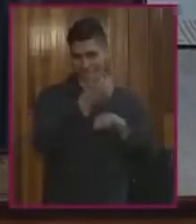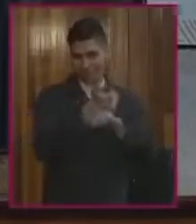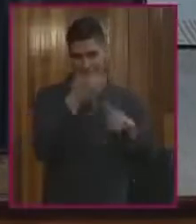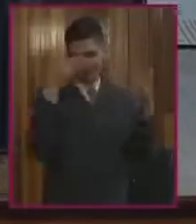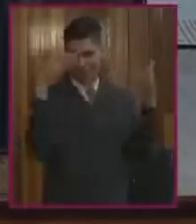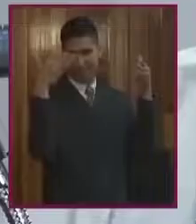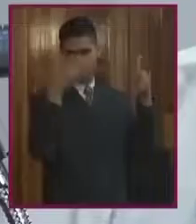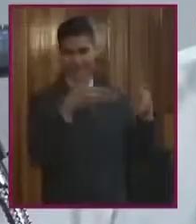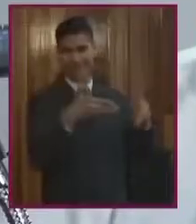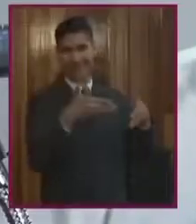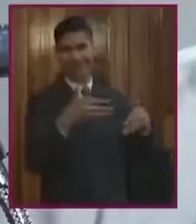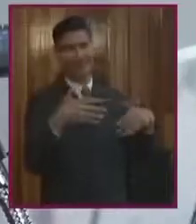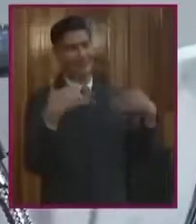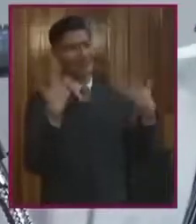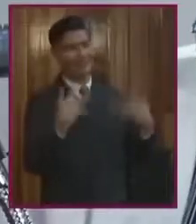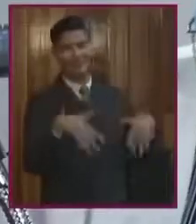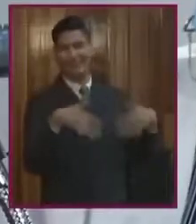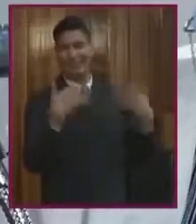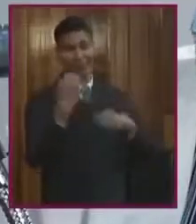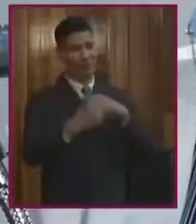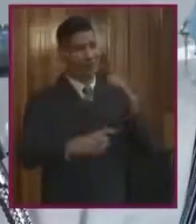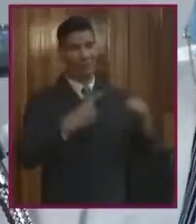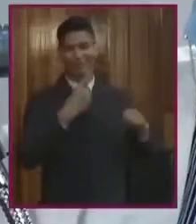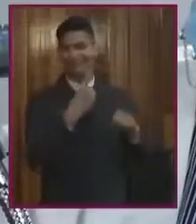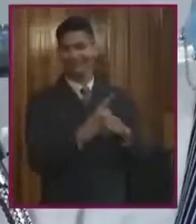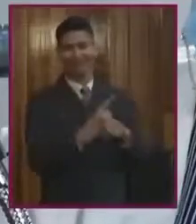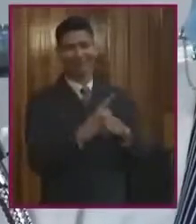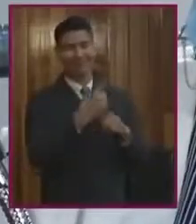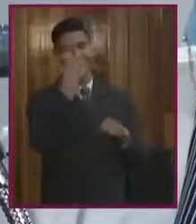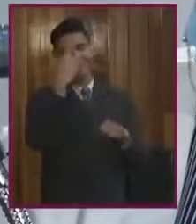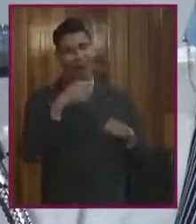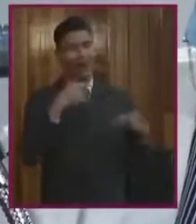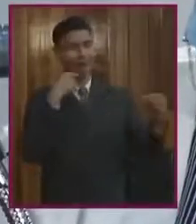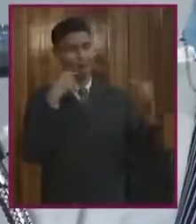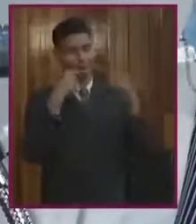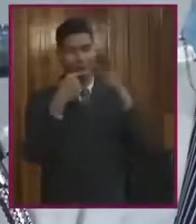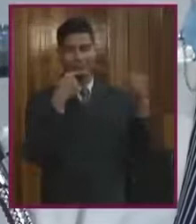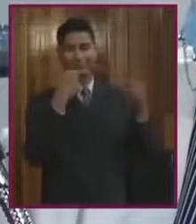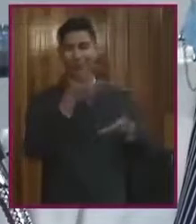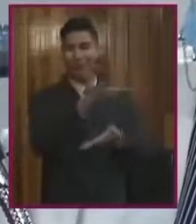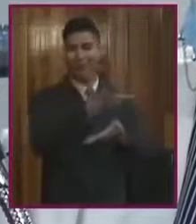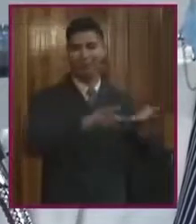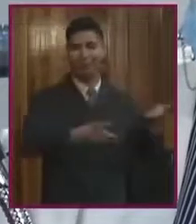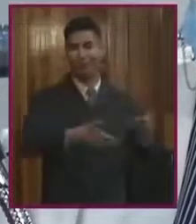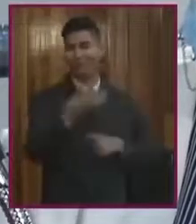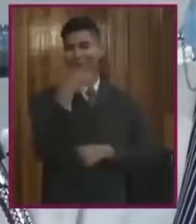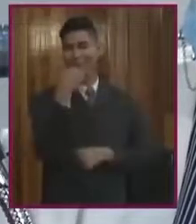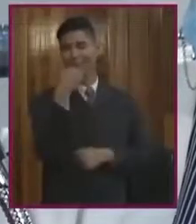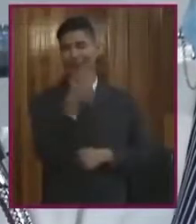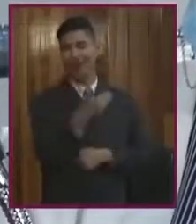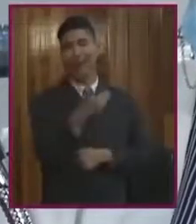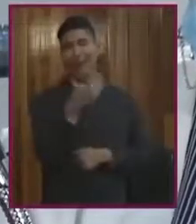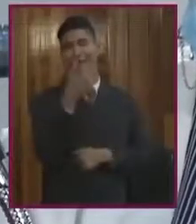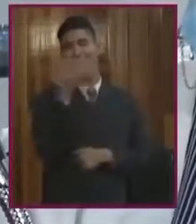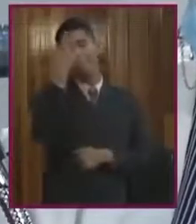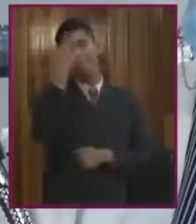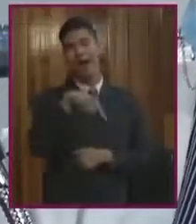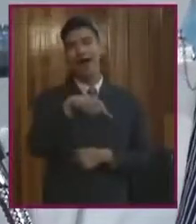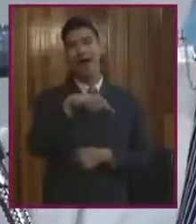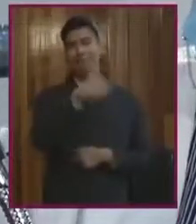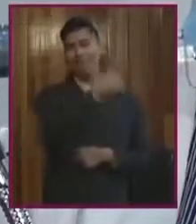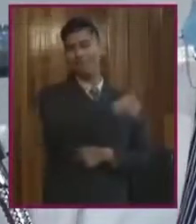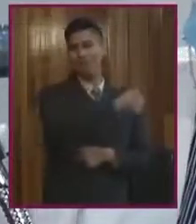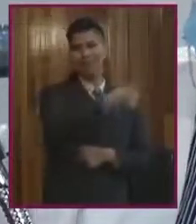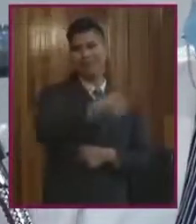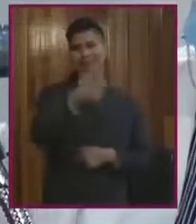una oportunidad y veámoslo como un espacio de diálogo, tal como se ha denominado el evento, pues para externar justamente